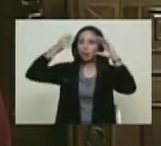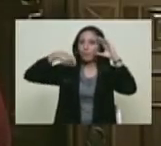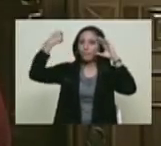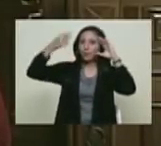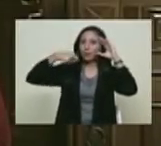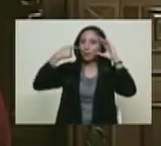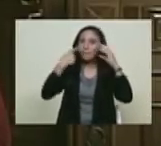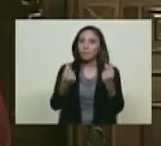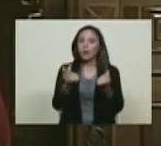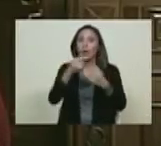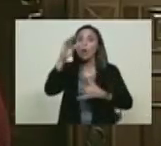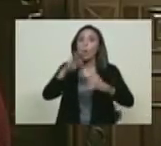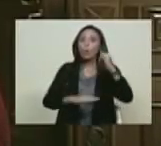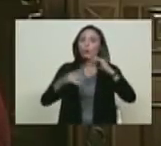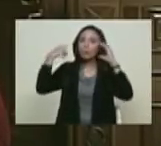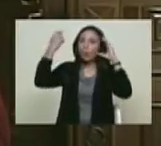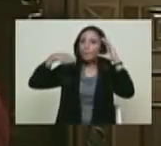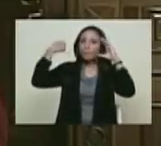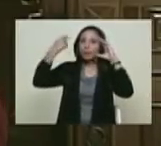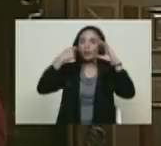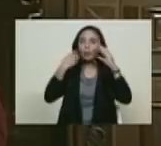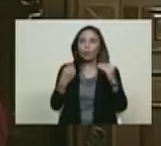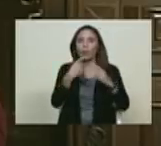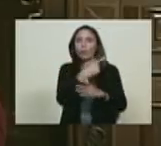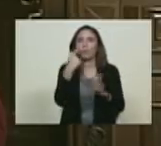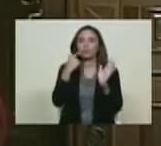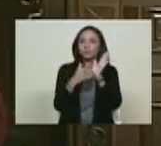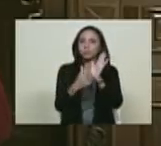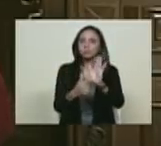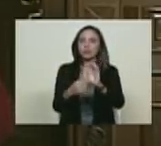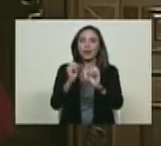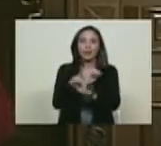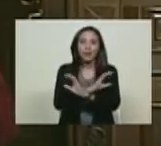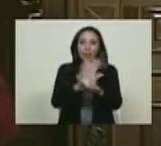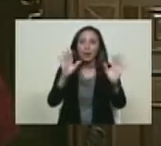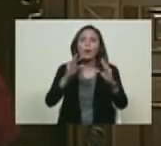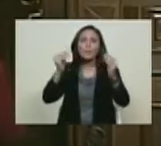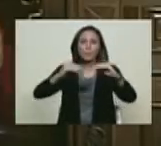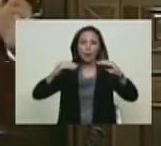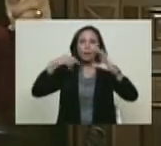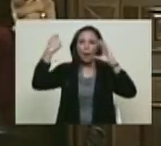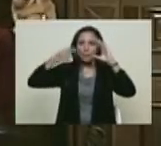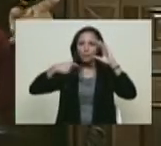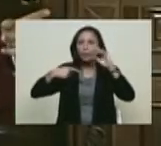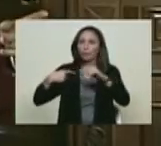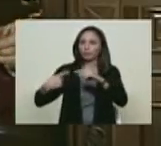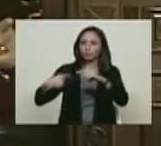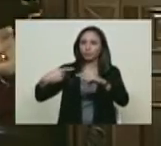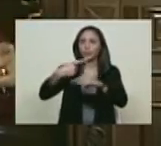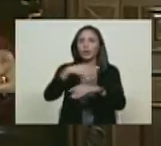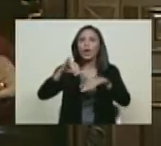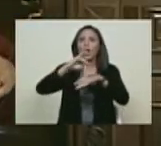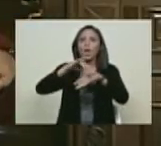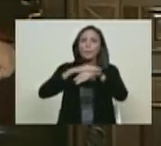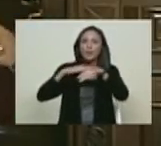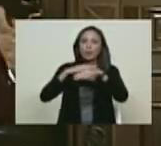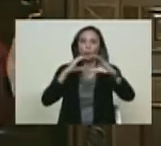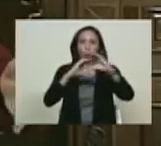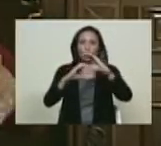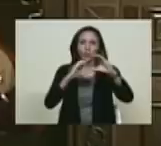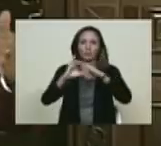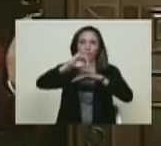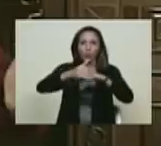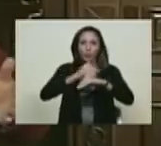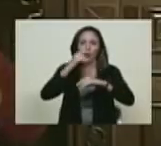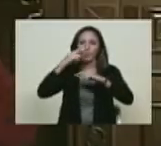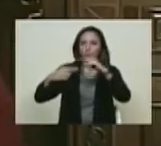es el último elemento, tenemos otros más que el ministro Jorge Rodríguez dará a conocer entre